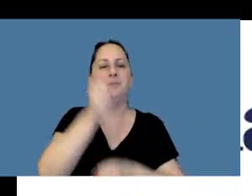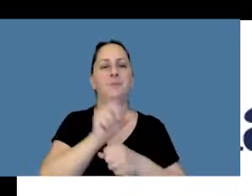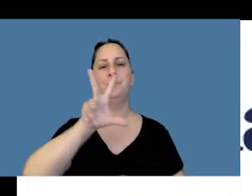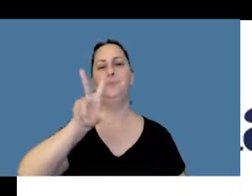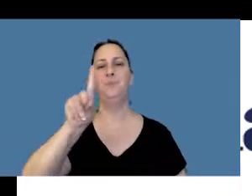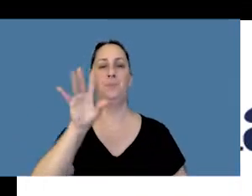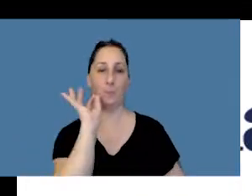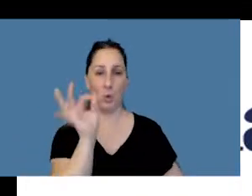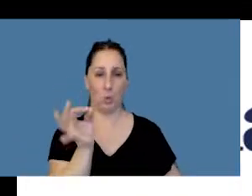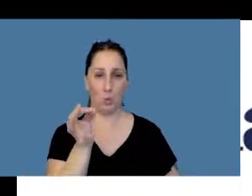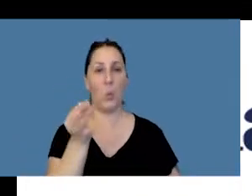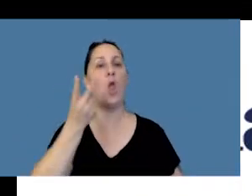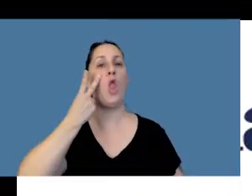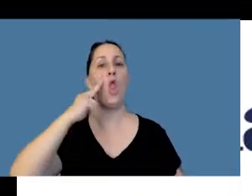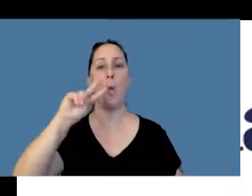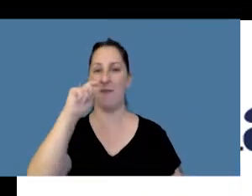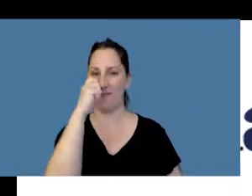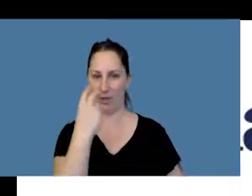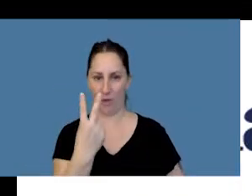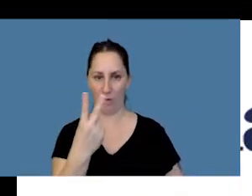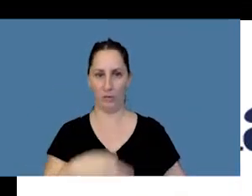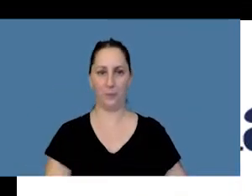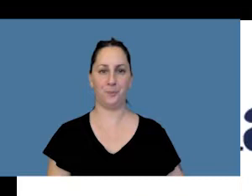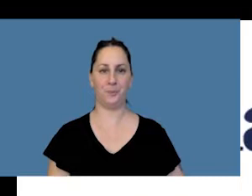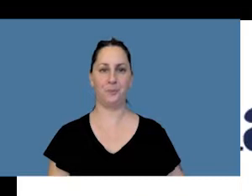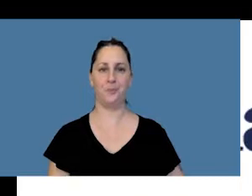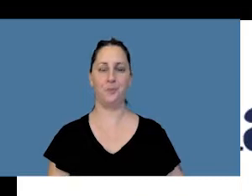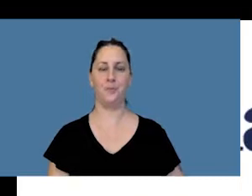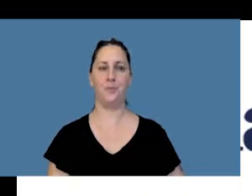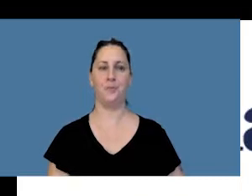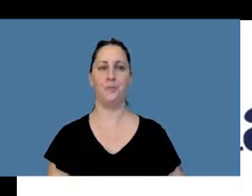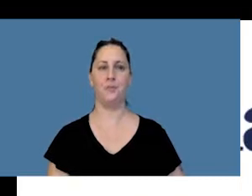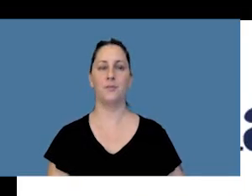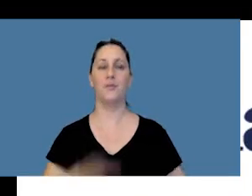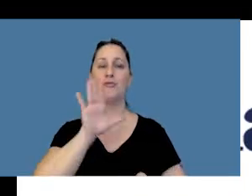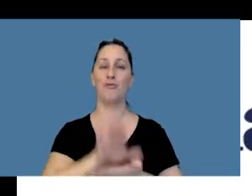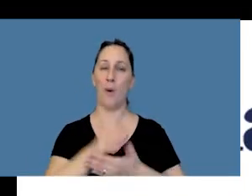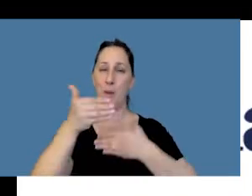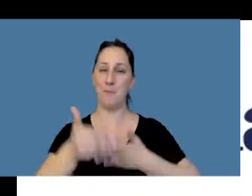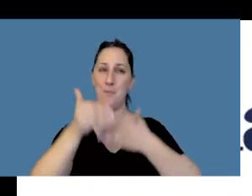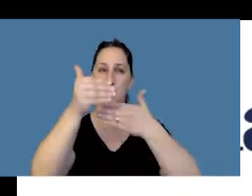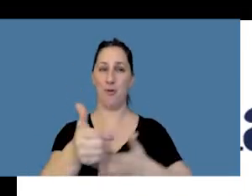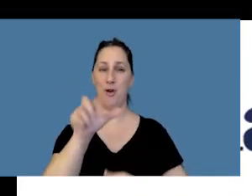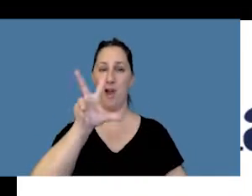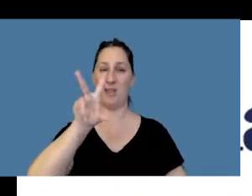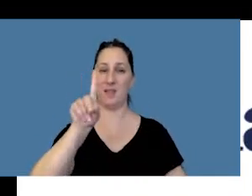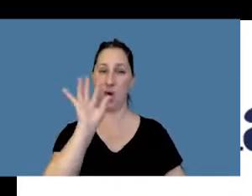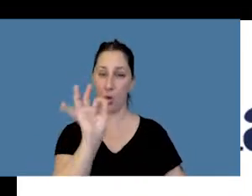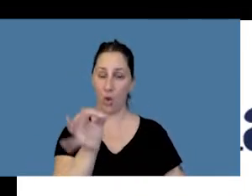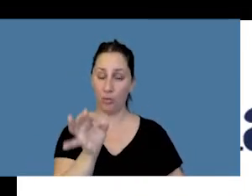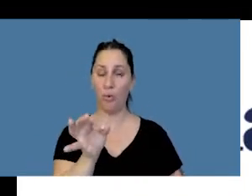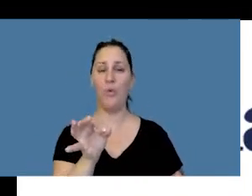de octubre del 2022. Con respecto a esta prórroga al 31 de octubre, también